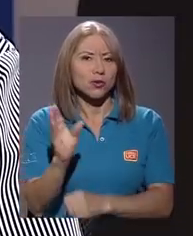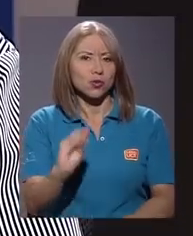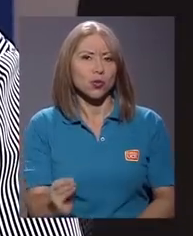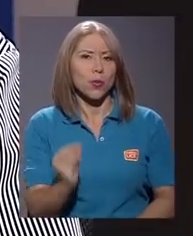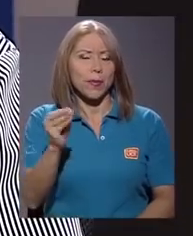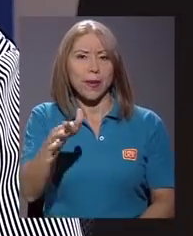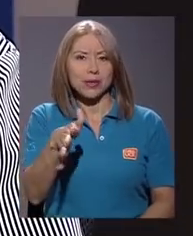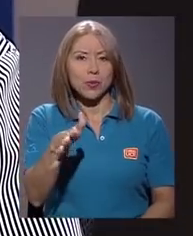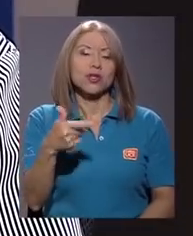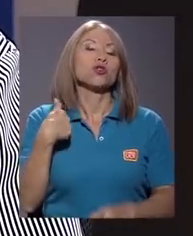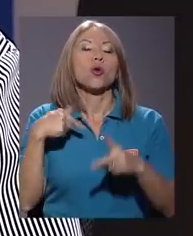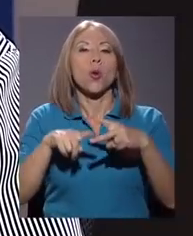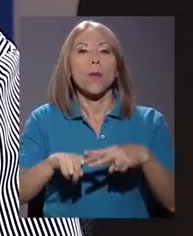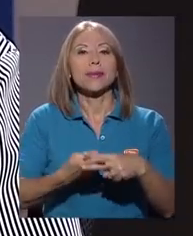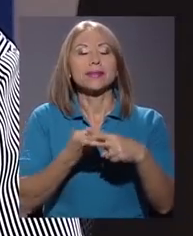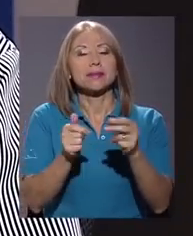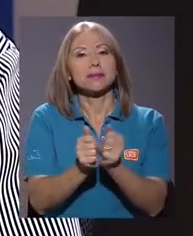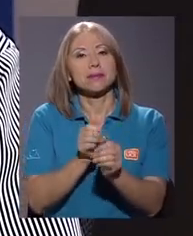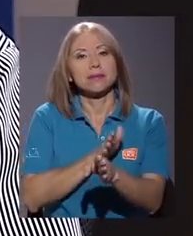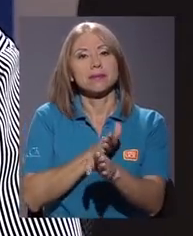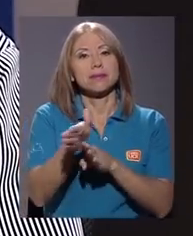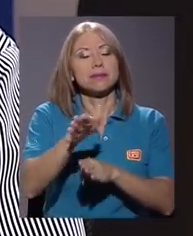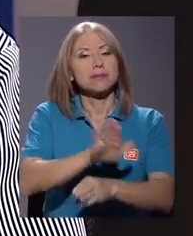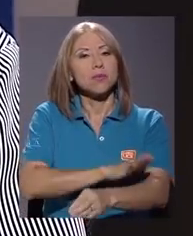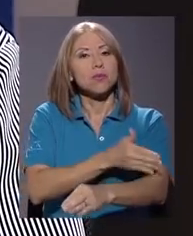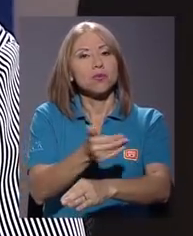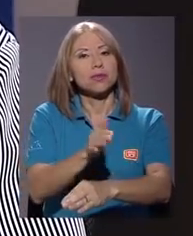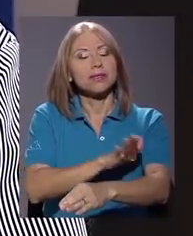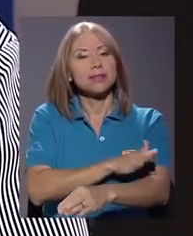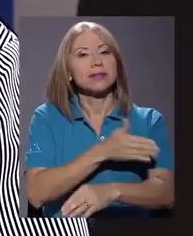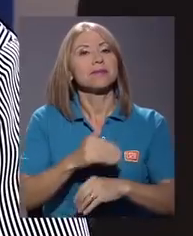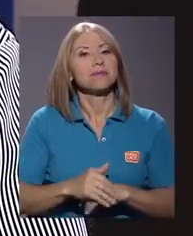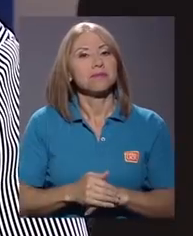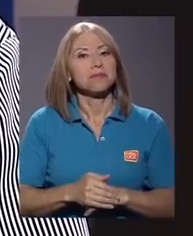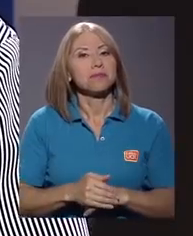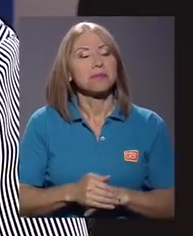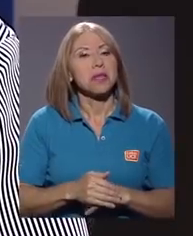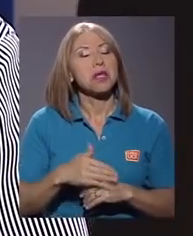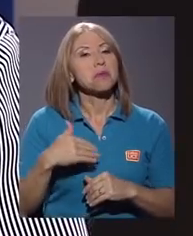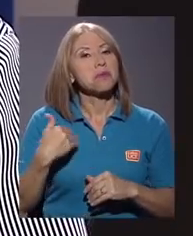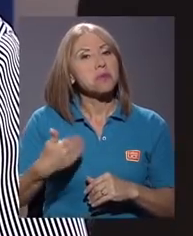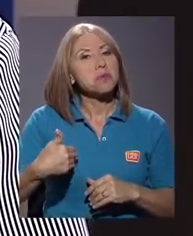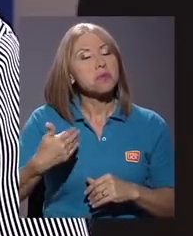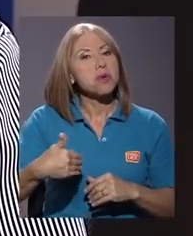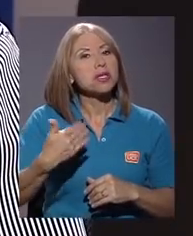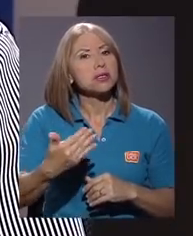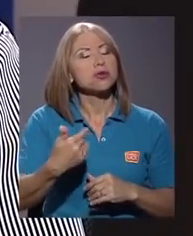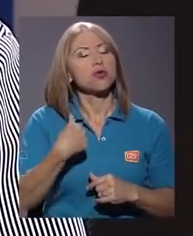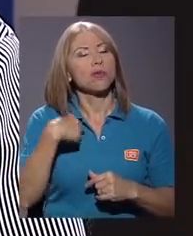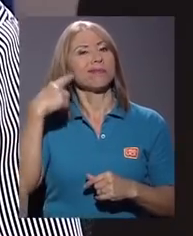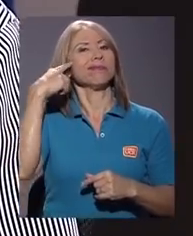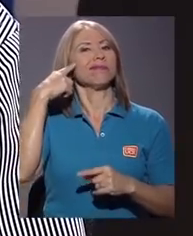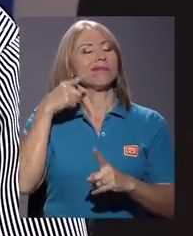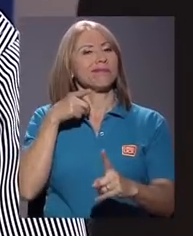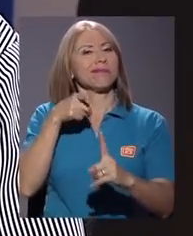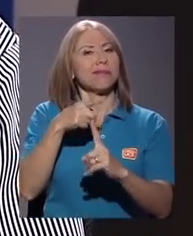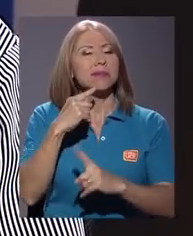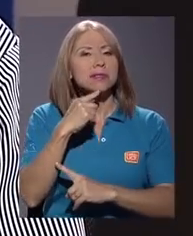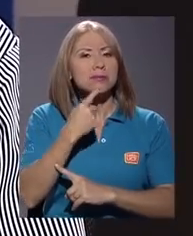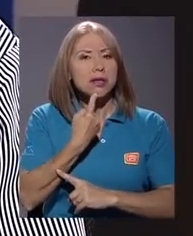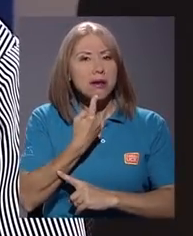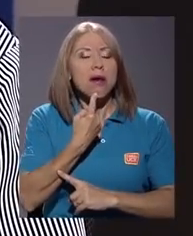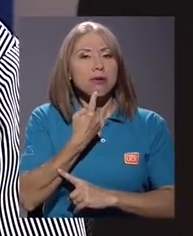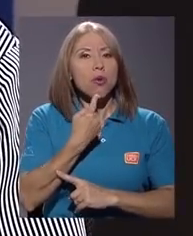comencé mi mi carrera musical y de ahí se fueron Bueno me la tomé muy en serio se fueron presentando muchas